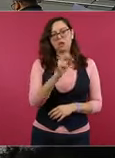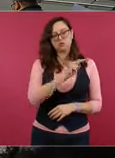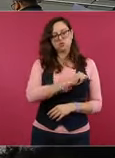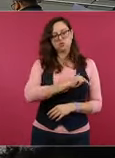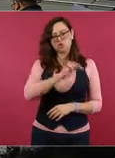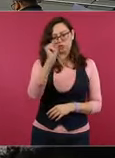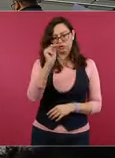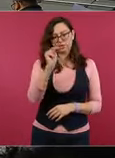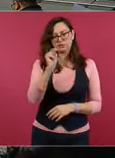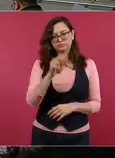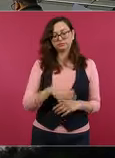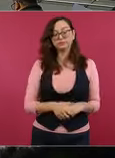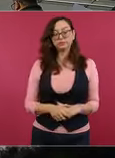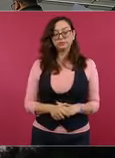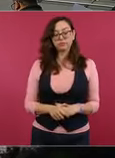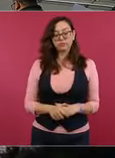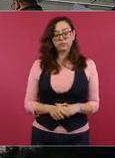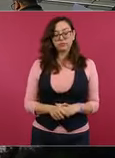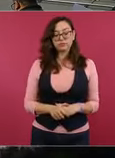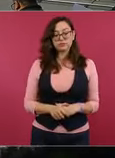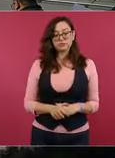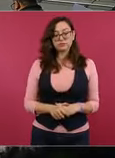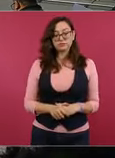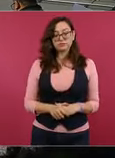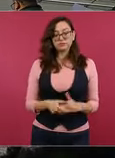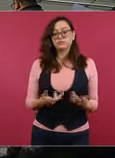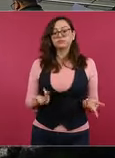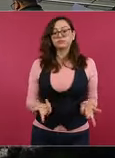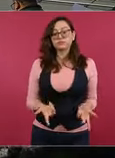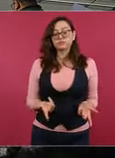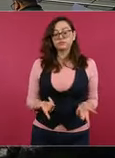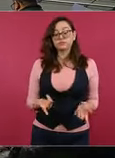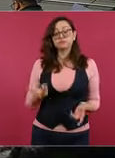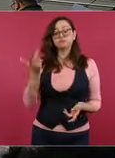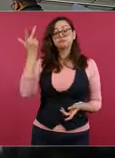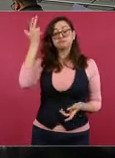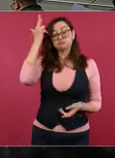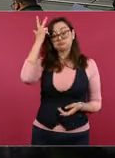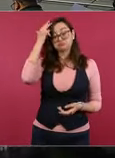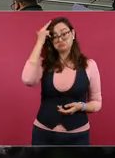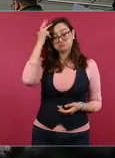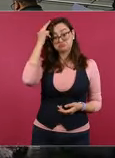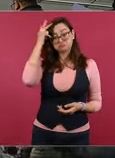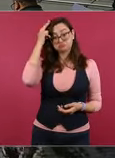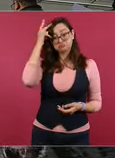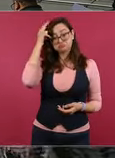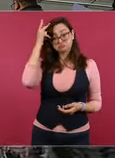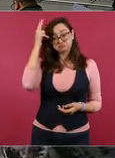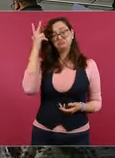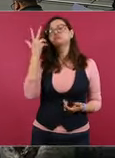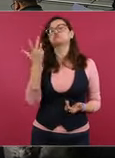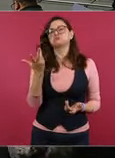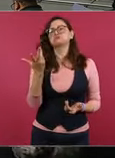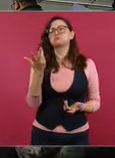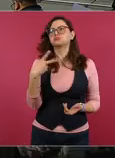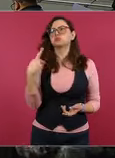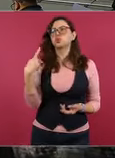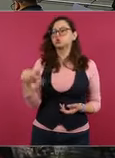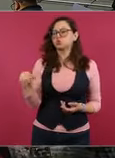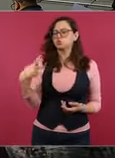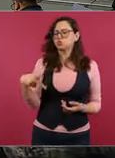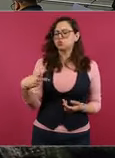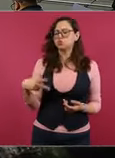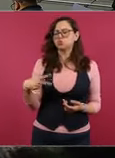De todas maneras, Porfirio Díaz logra una política de diversificación